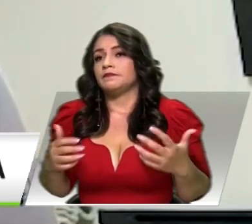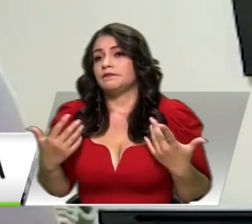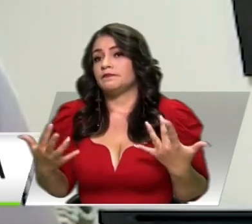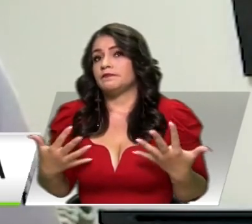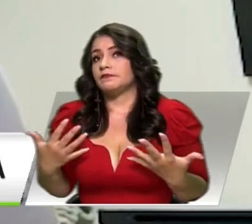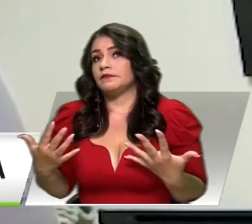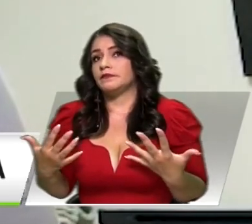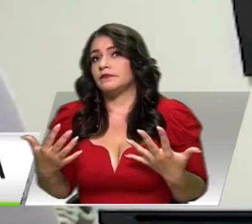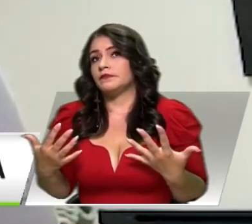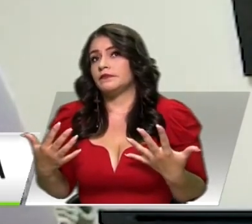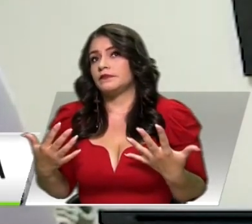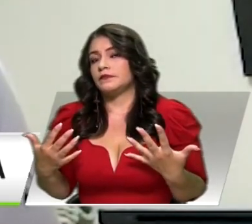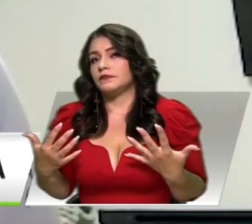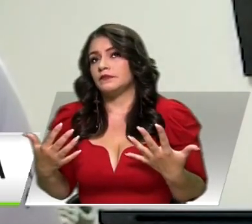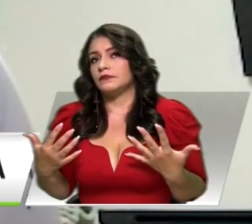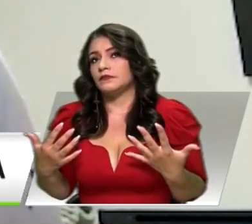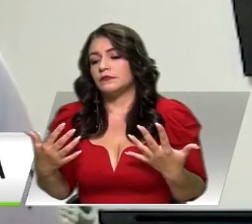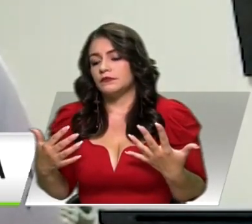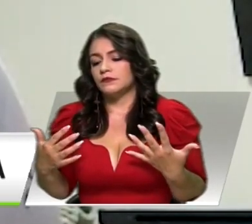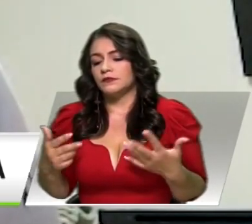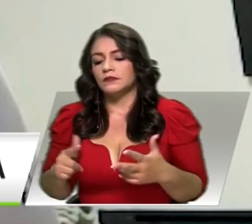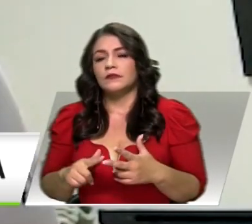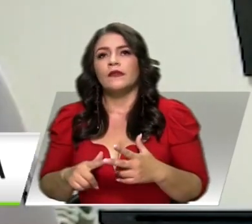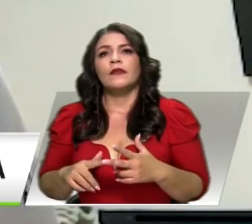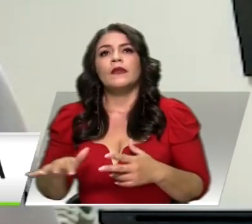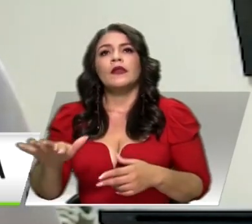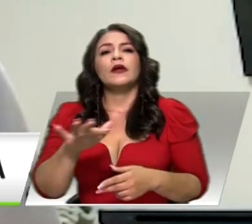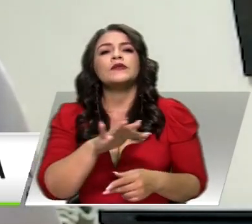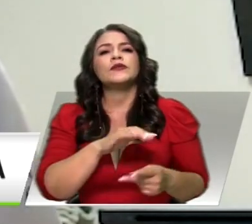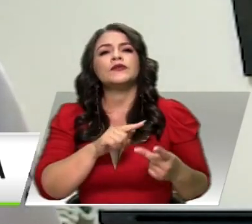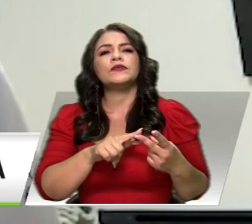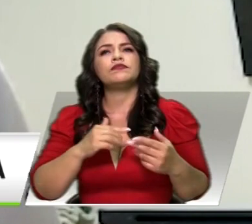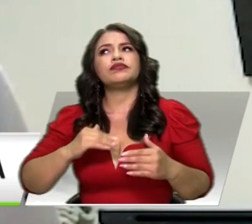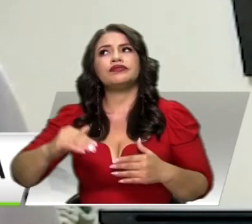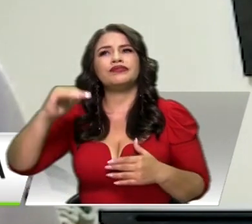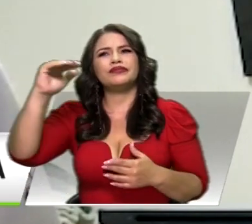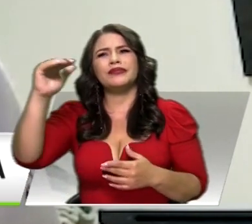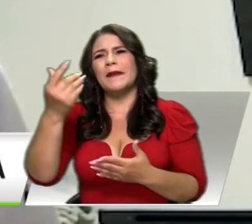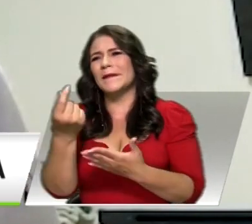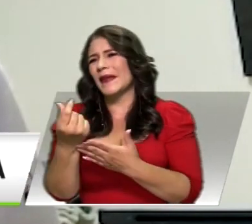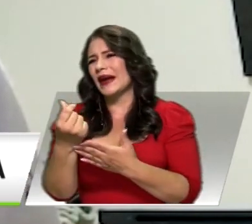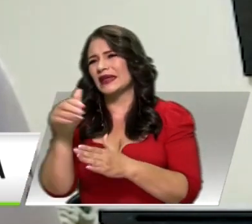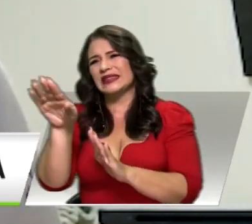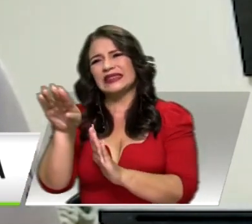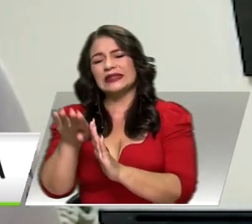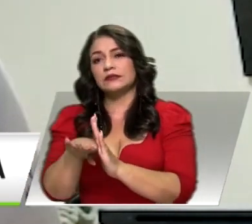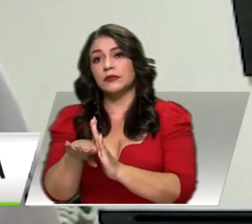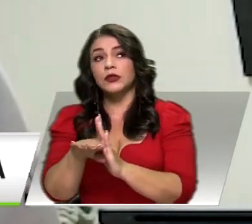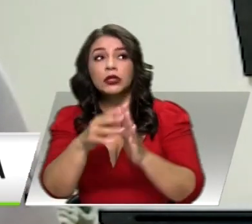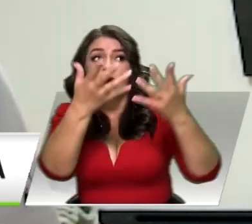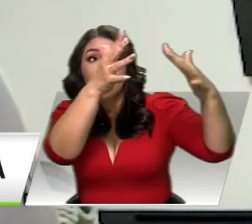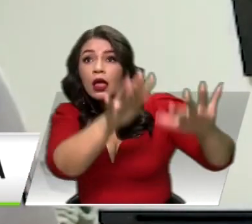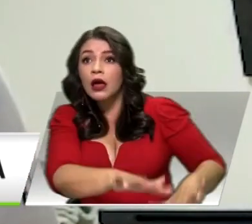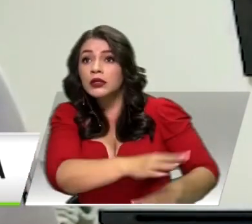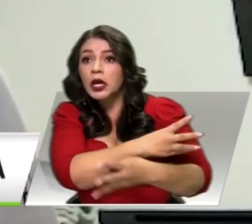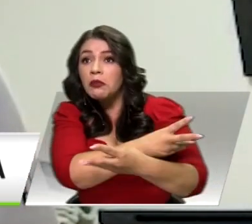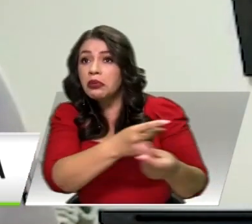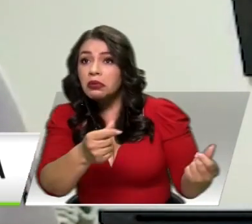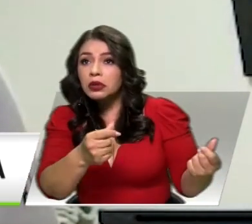y los apartamentos se habían desvalorizado un poco teniendo este edificio al lado, pero ya que el edificio va a